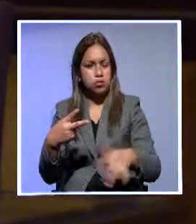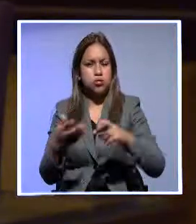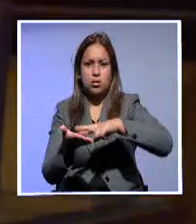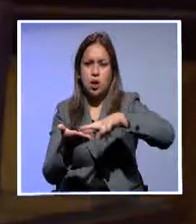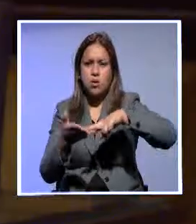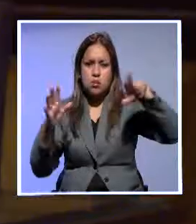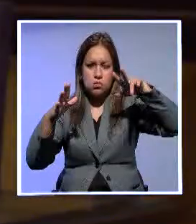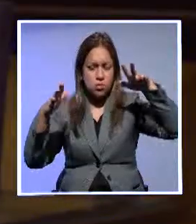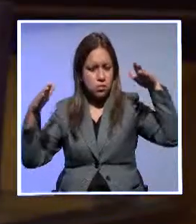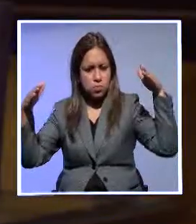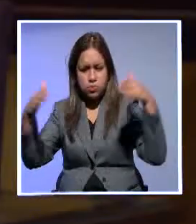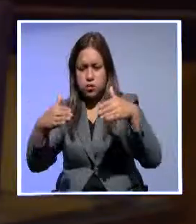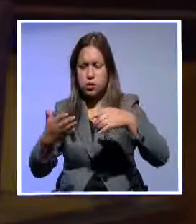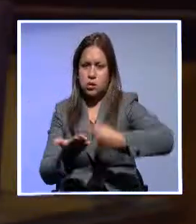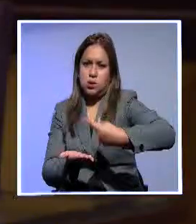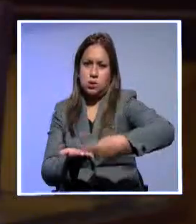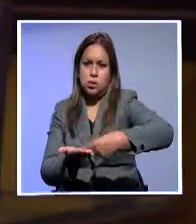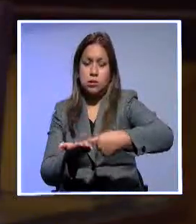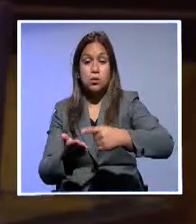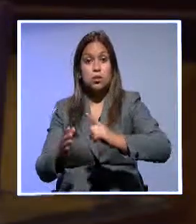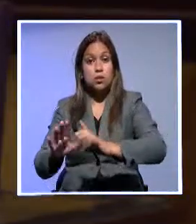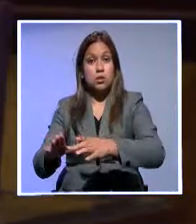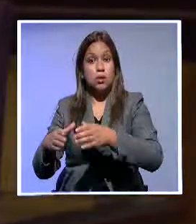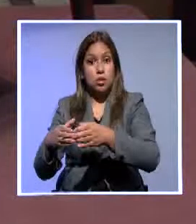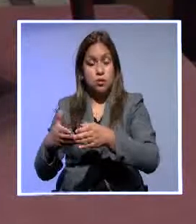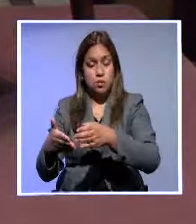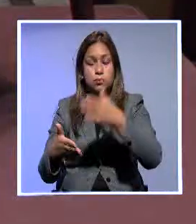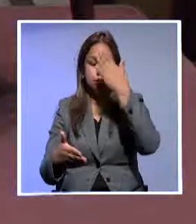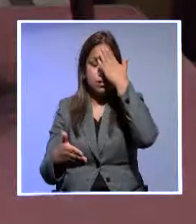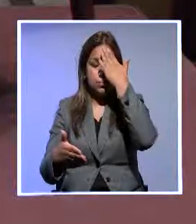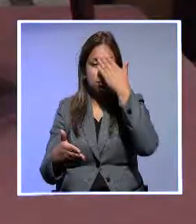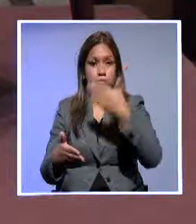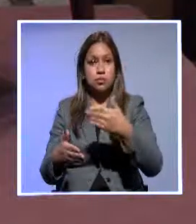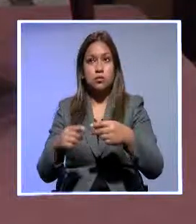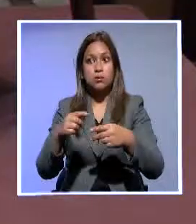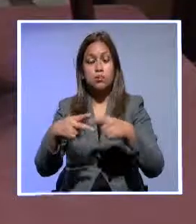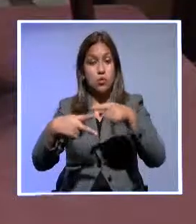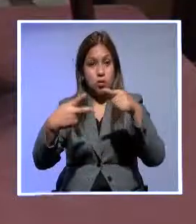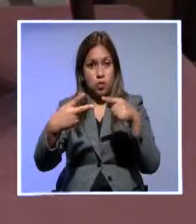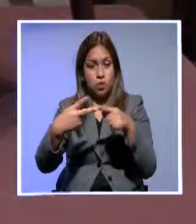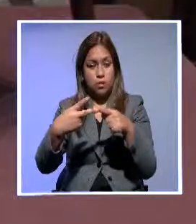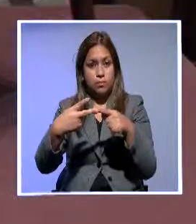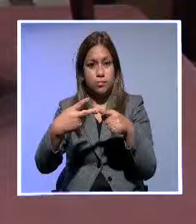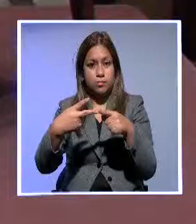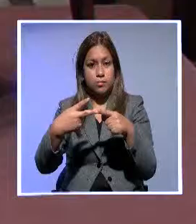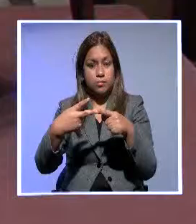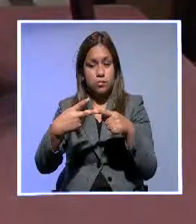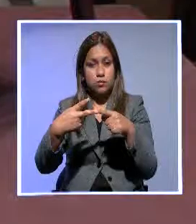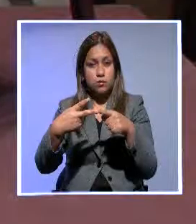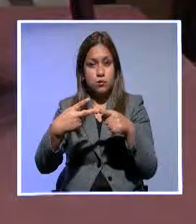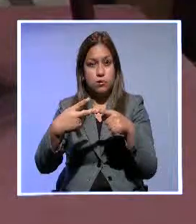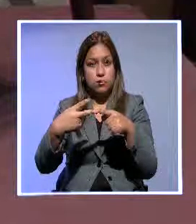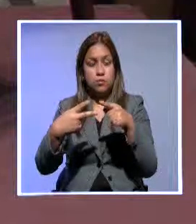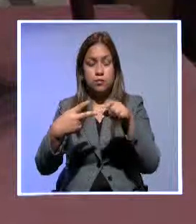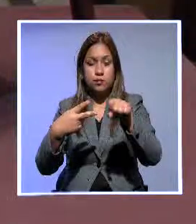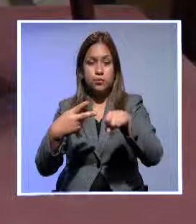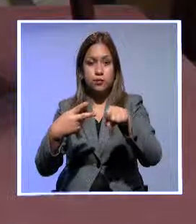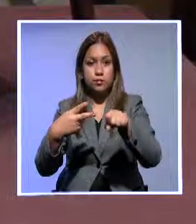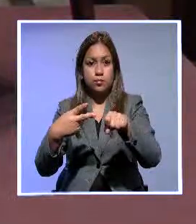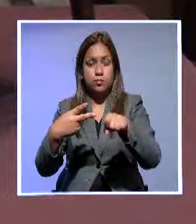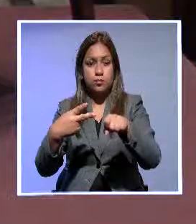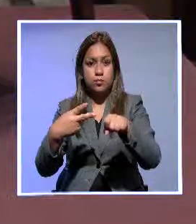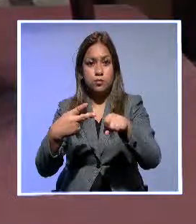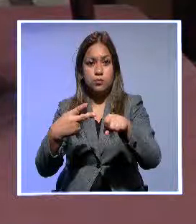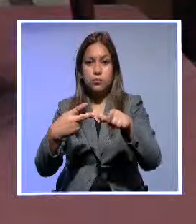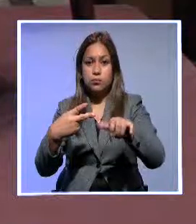en ese sentido la comisión un poco conocimiento de las dos de las dos resoluciones y obviamente hay que